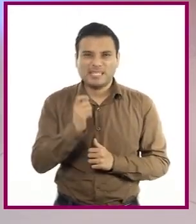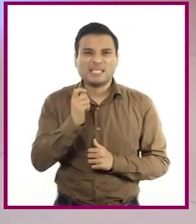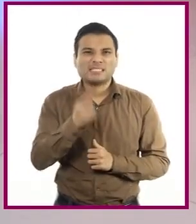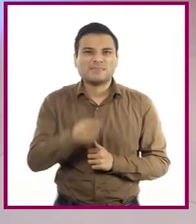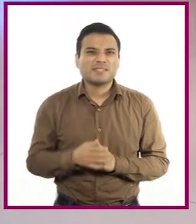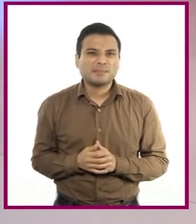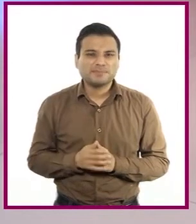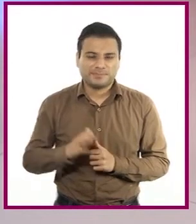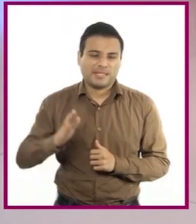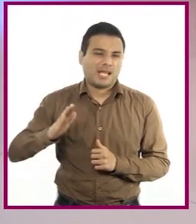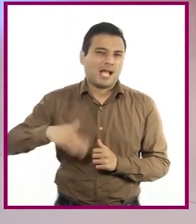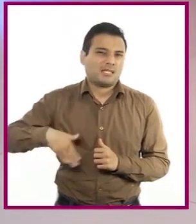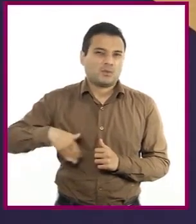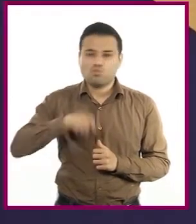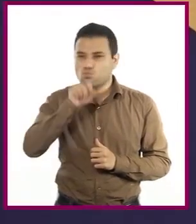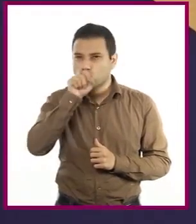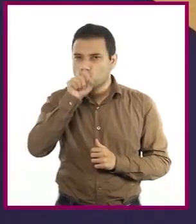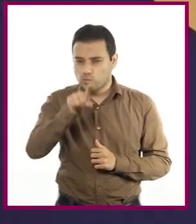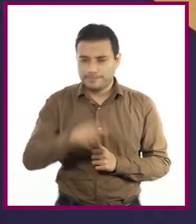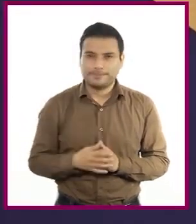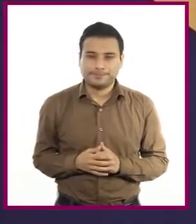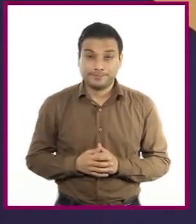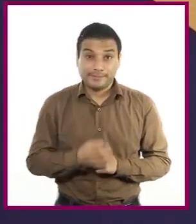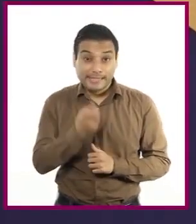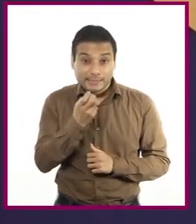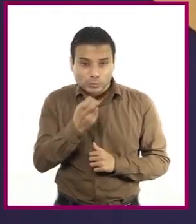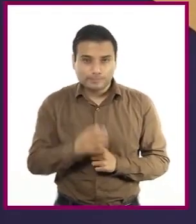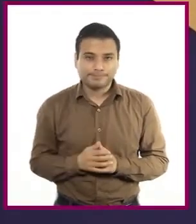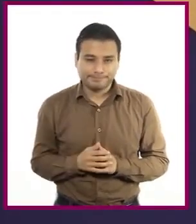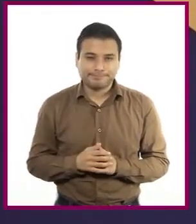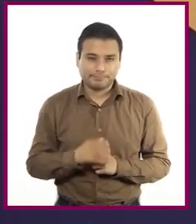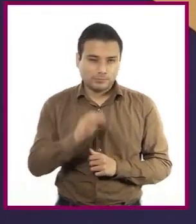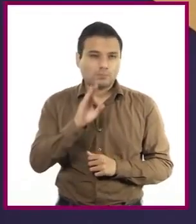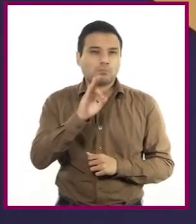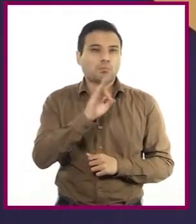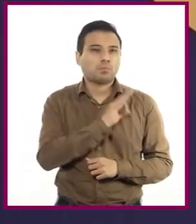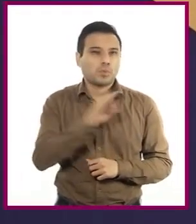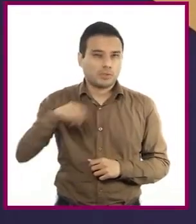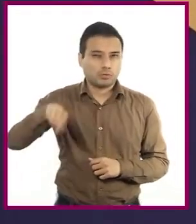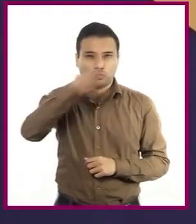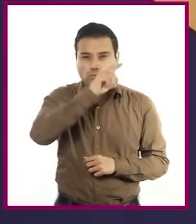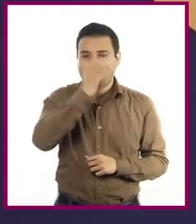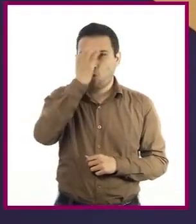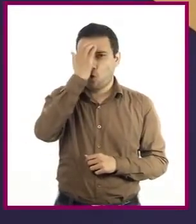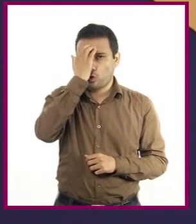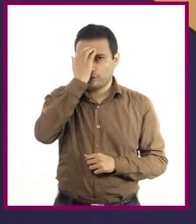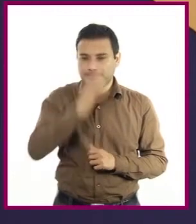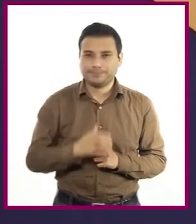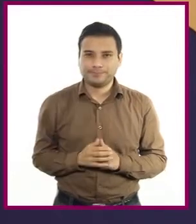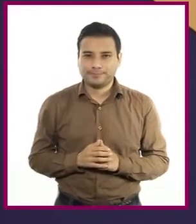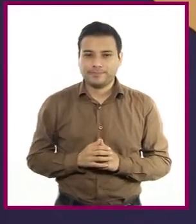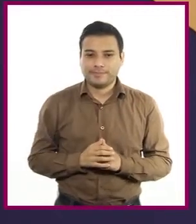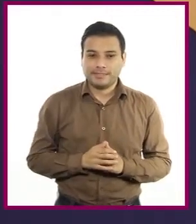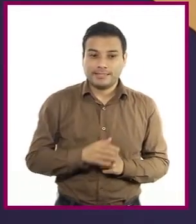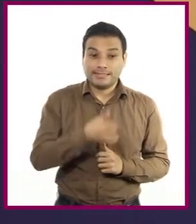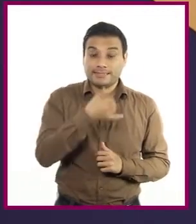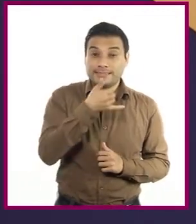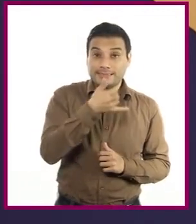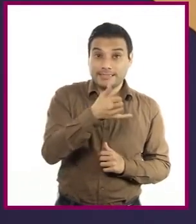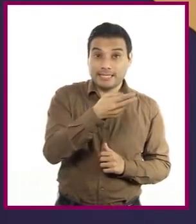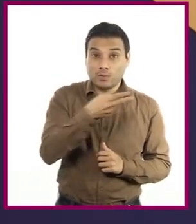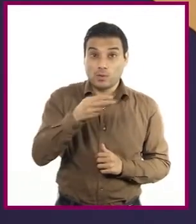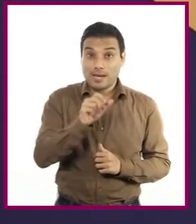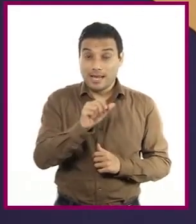donde pasó la recta. Con esto es posible confirmar que una relación de la forma y igual a por